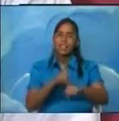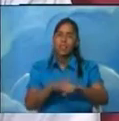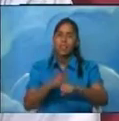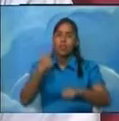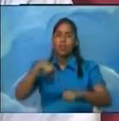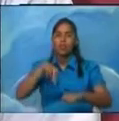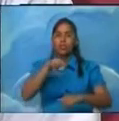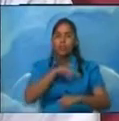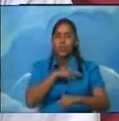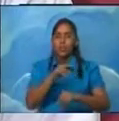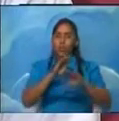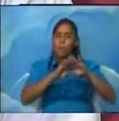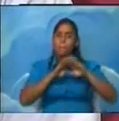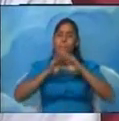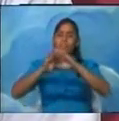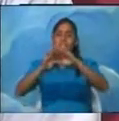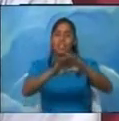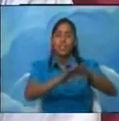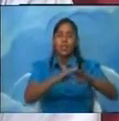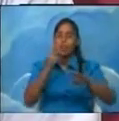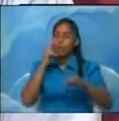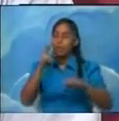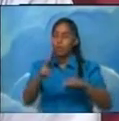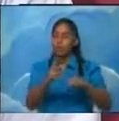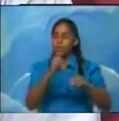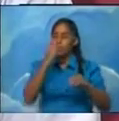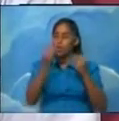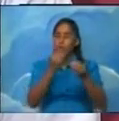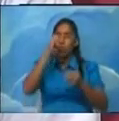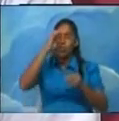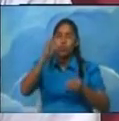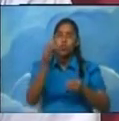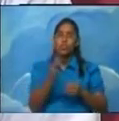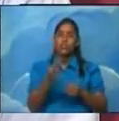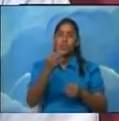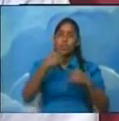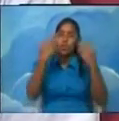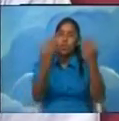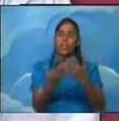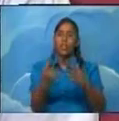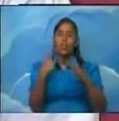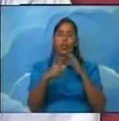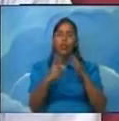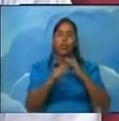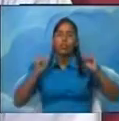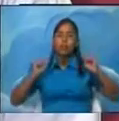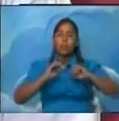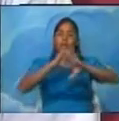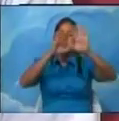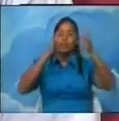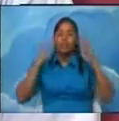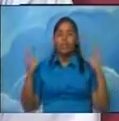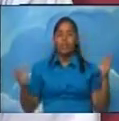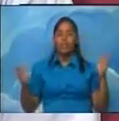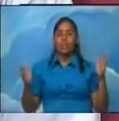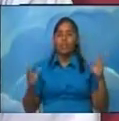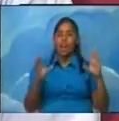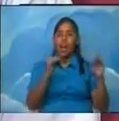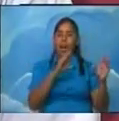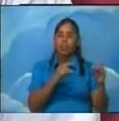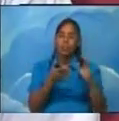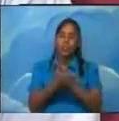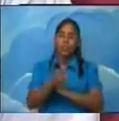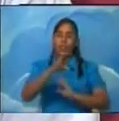nuestro ministerio hemos visto como Dios siempre nos ha dado cosas maravillosas y grandes. Hablando pues de